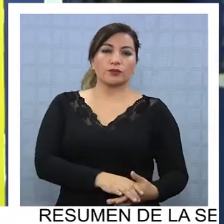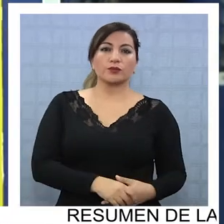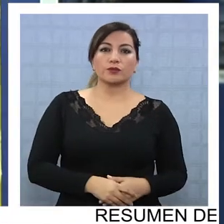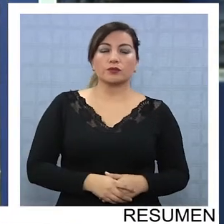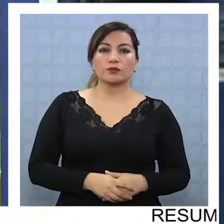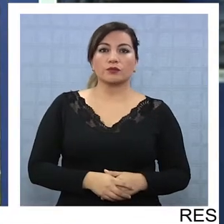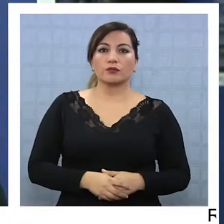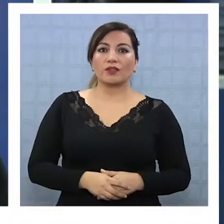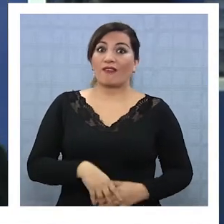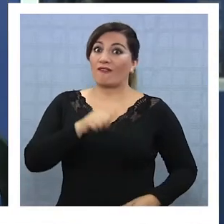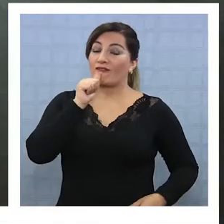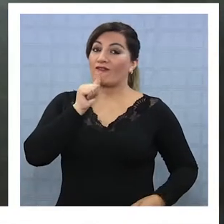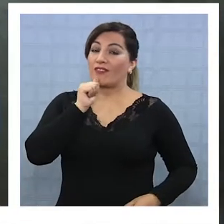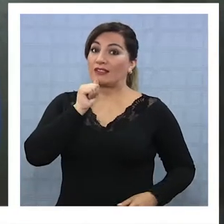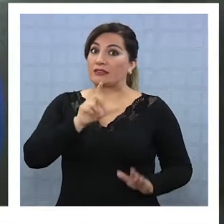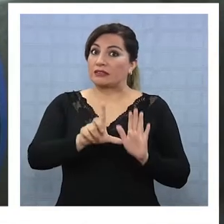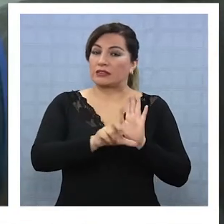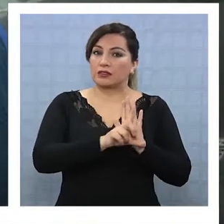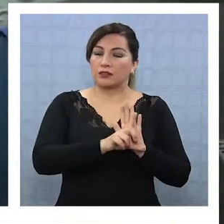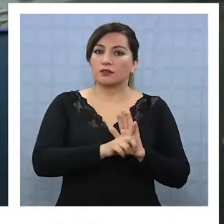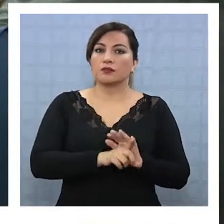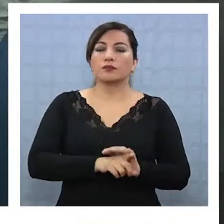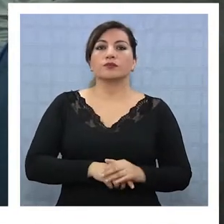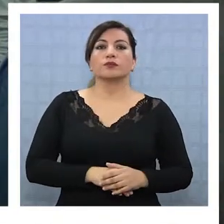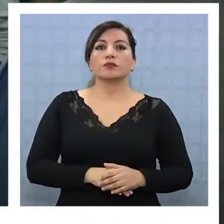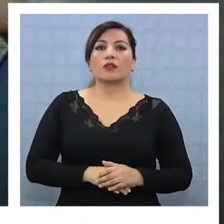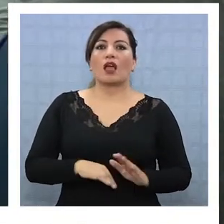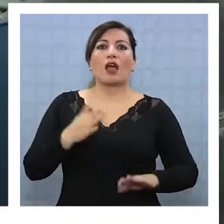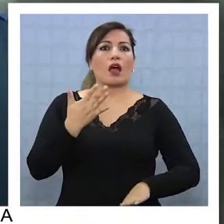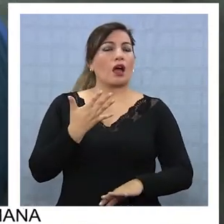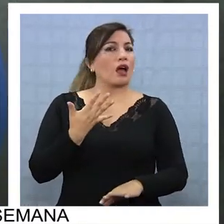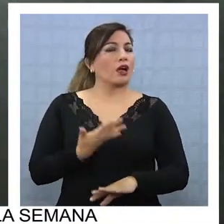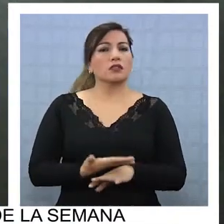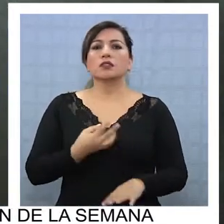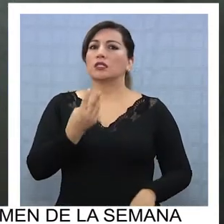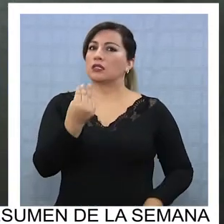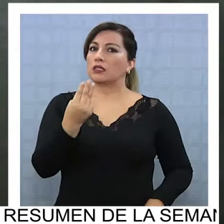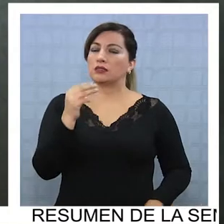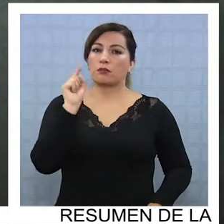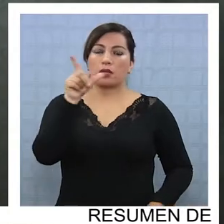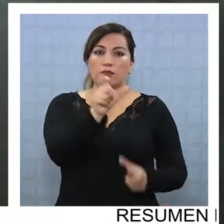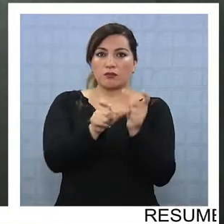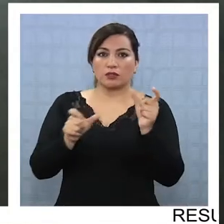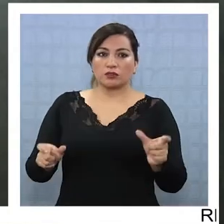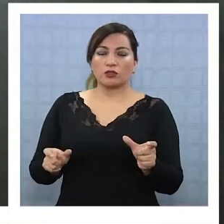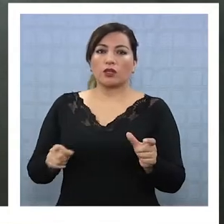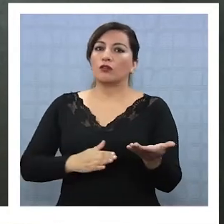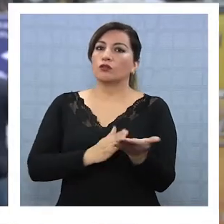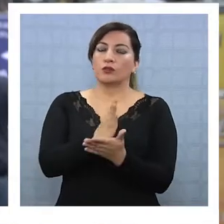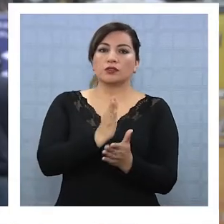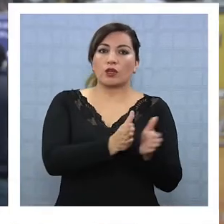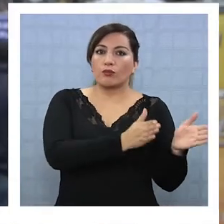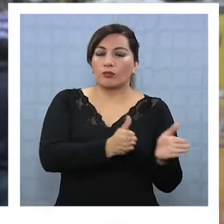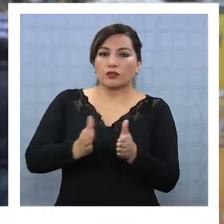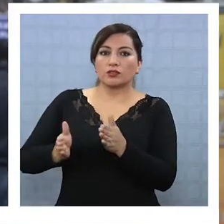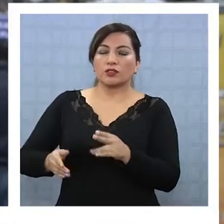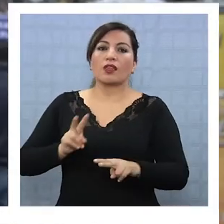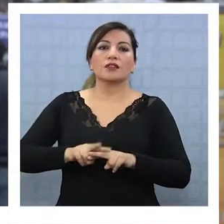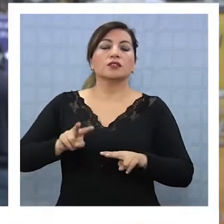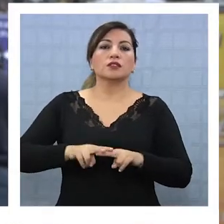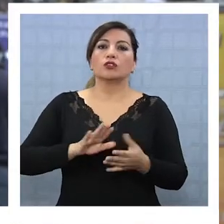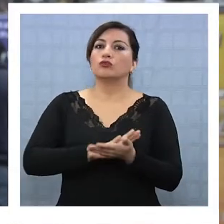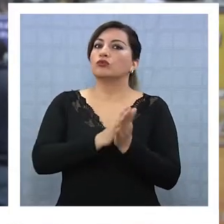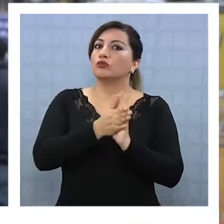irregular, muchos de ellos, ya hay 13.000 personas que han ingresado a este proceso de